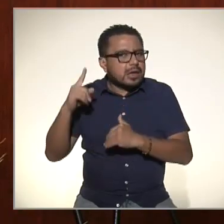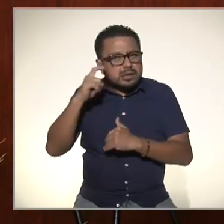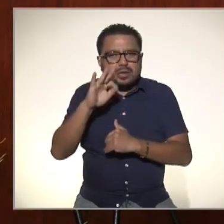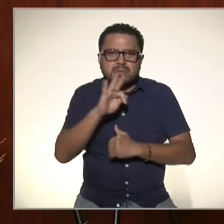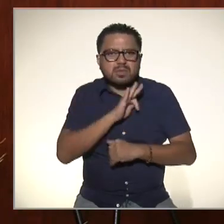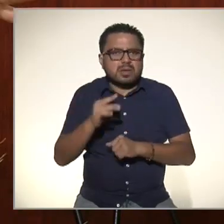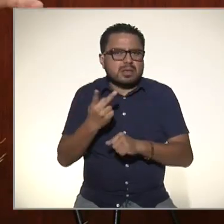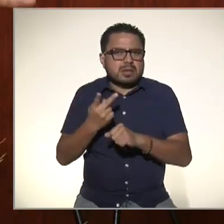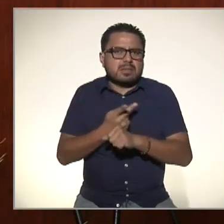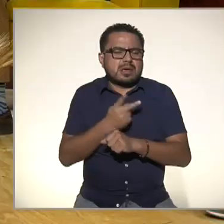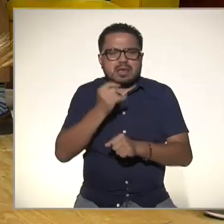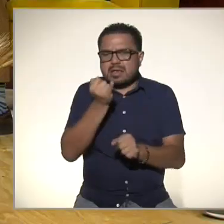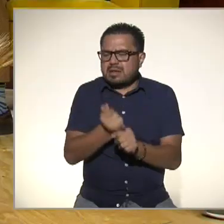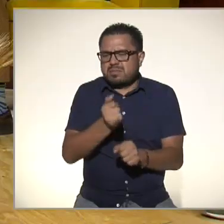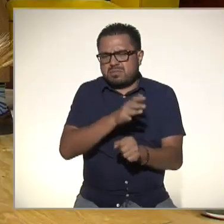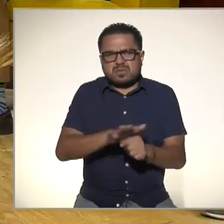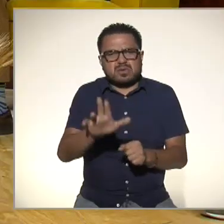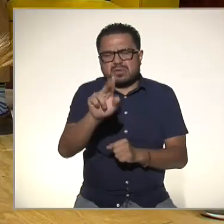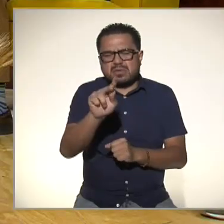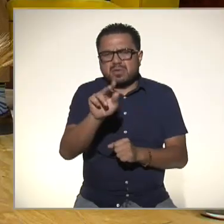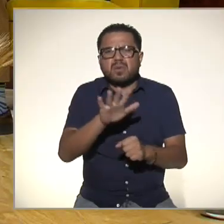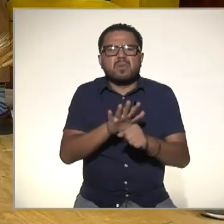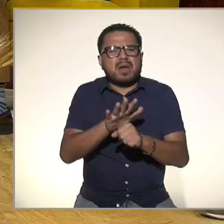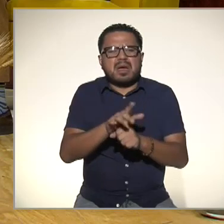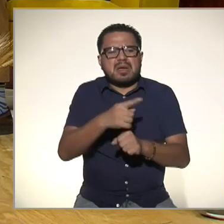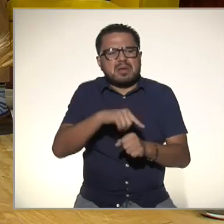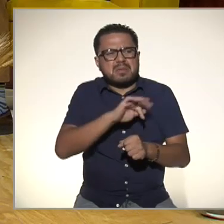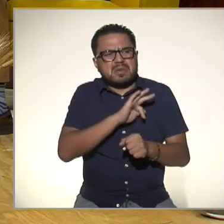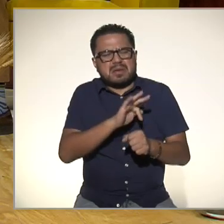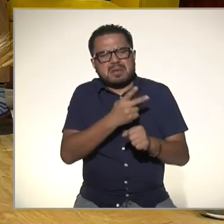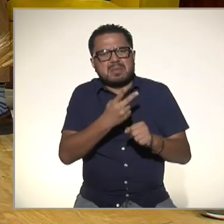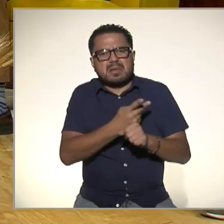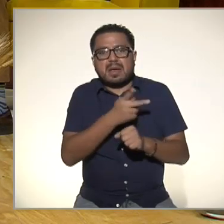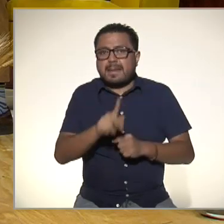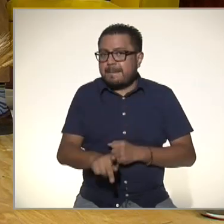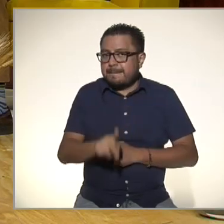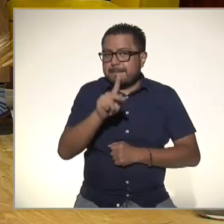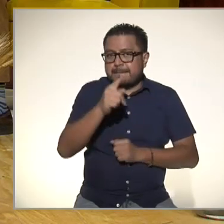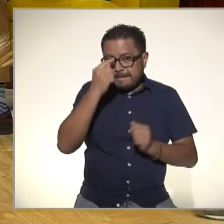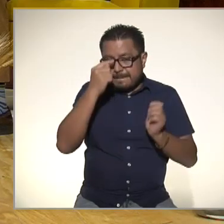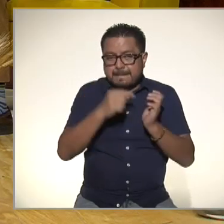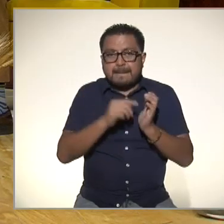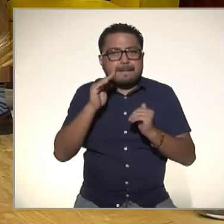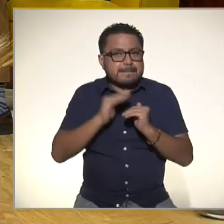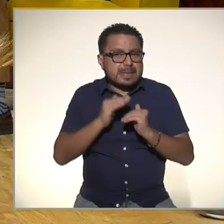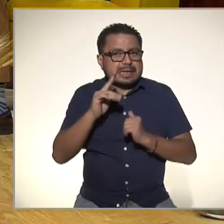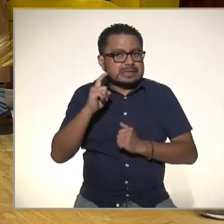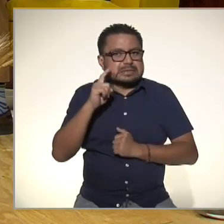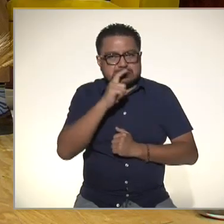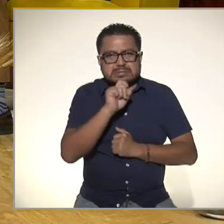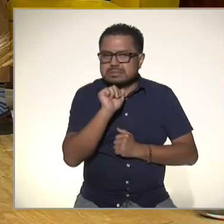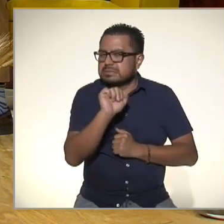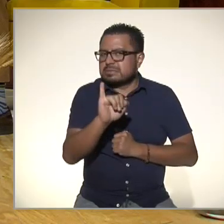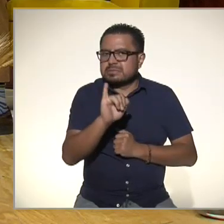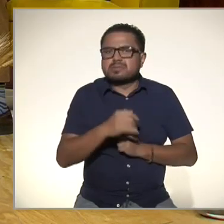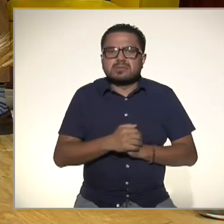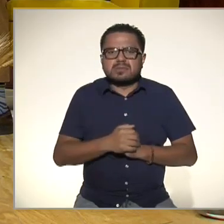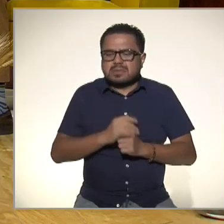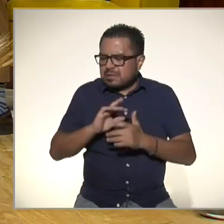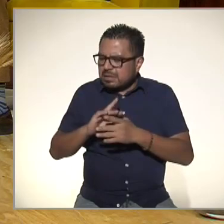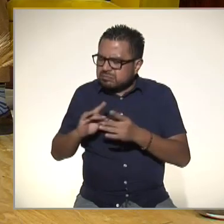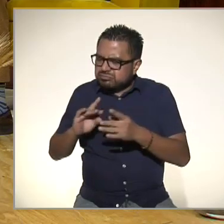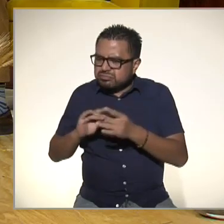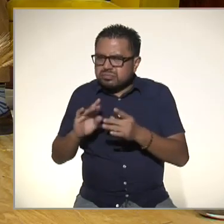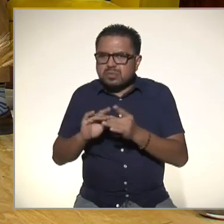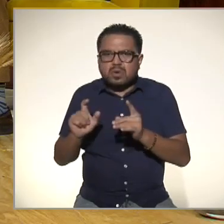pueda suceder. No es imposible, o sea, a cualquiera le puede suceder, sin embargo, yo creo que es más difícil. Entonces, el qué decirles cuando